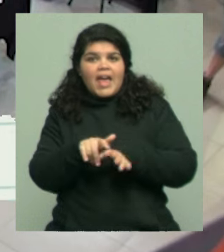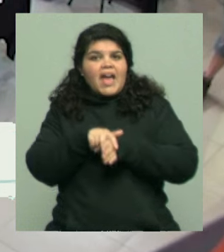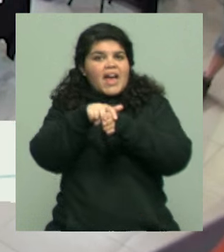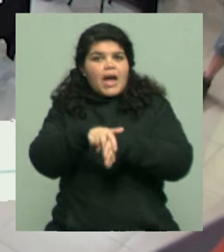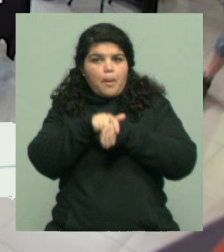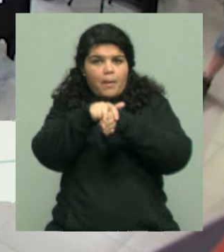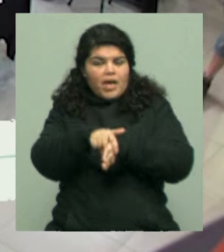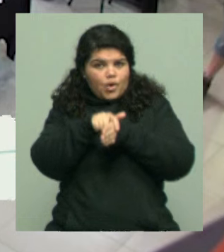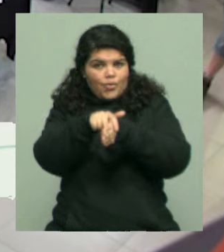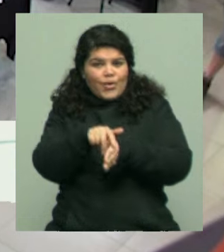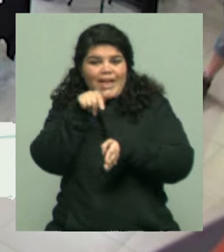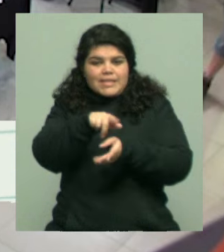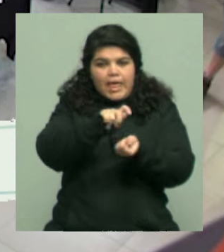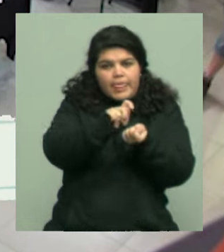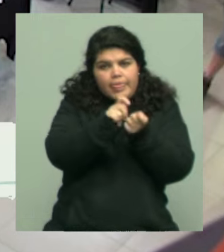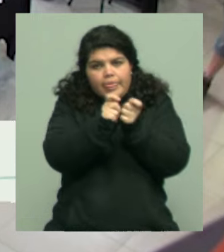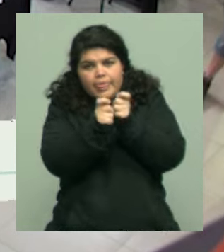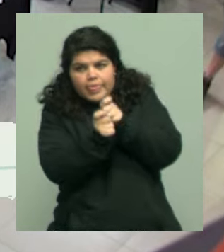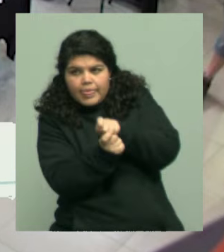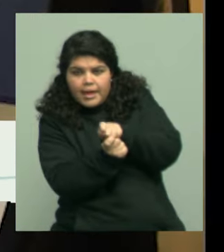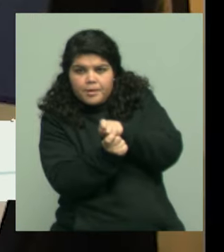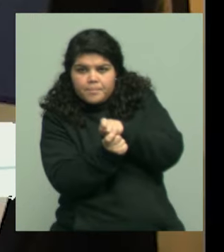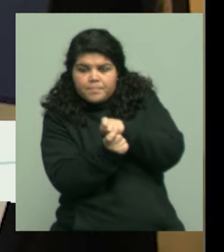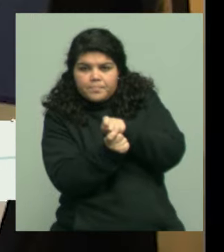caballo, una pieza que maneja,